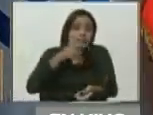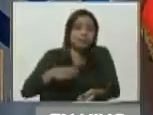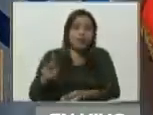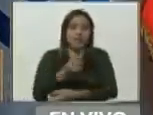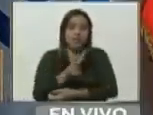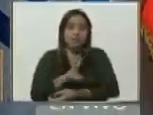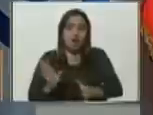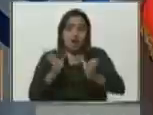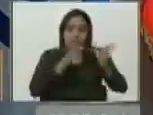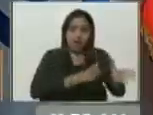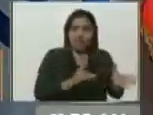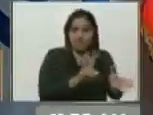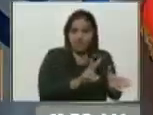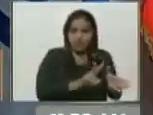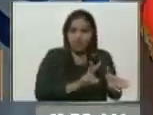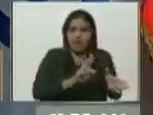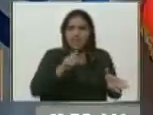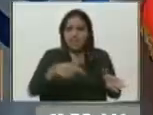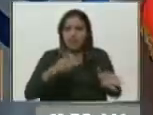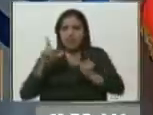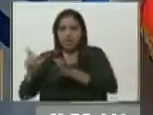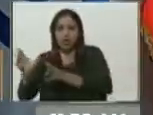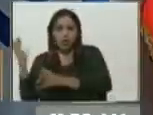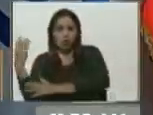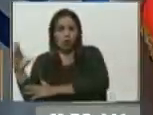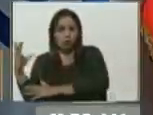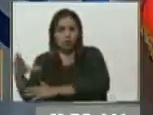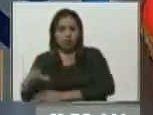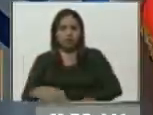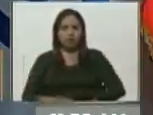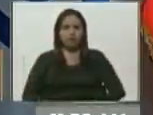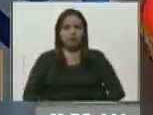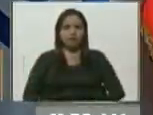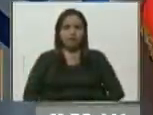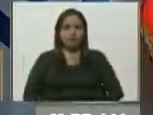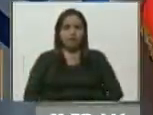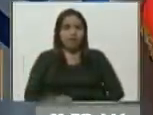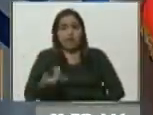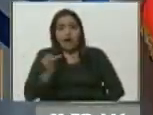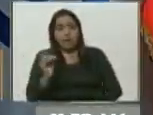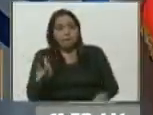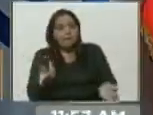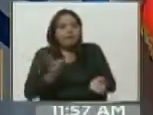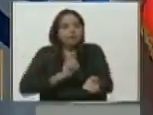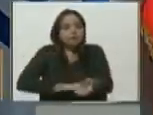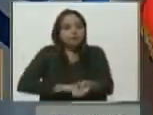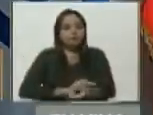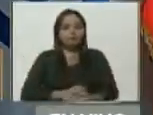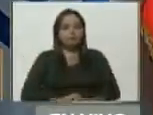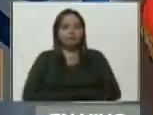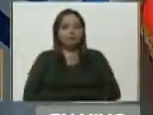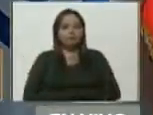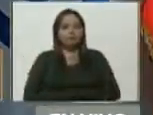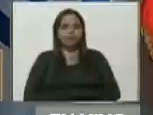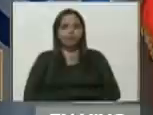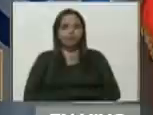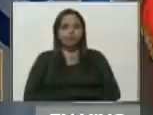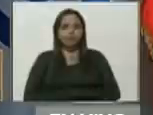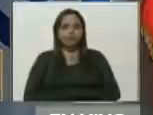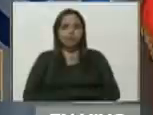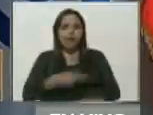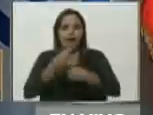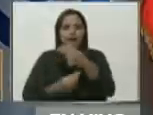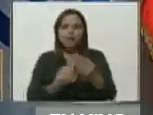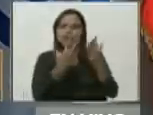Venezuela, pero también en Colombia, que es lo más grave. Y hablaremos con cifras sobre